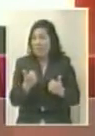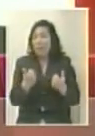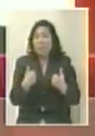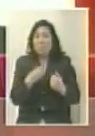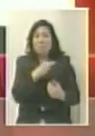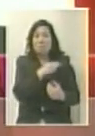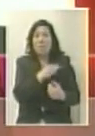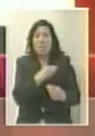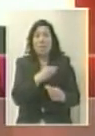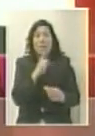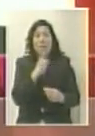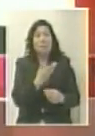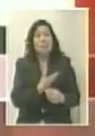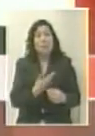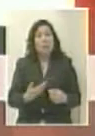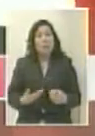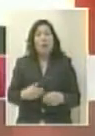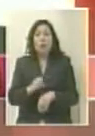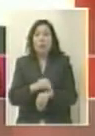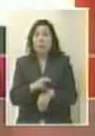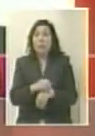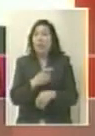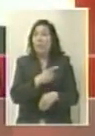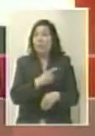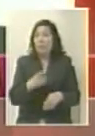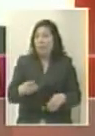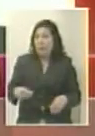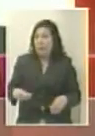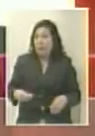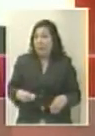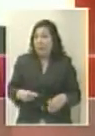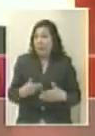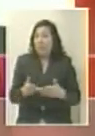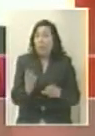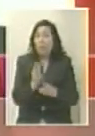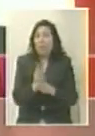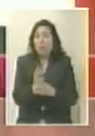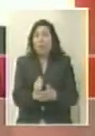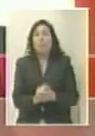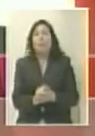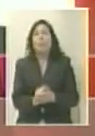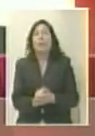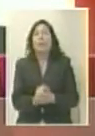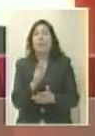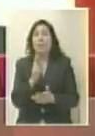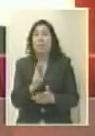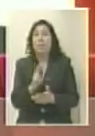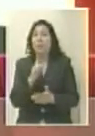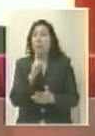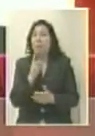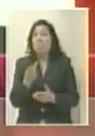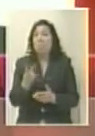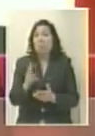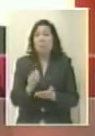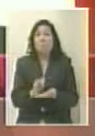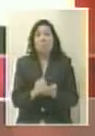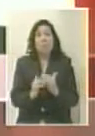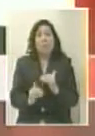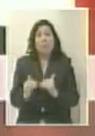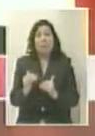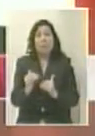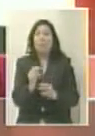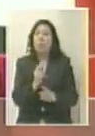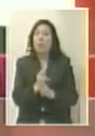cual el Ministro del Ambiente es presidente del Consejo Directivo, que es el tema de los pasivos ambientales. En el Perú hay un inventario muy grande de